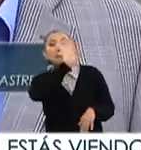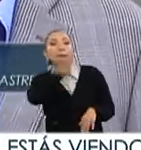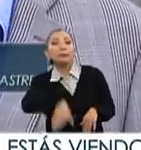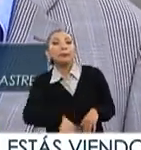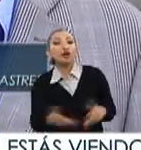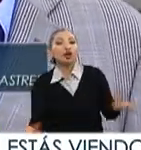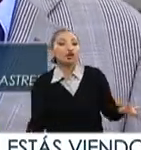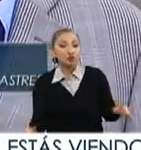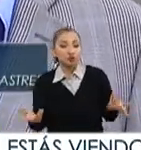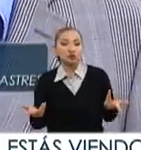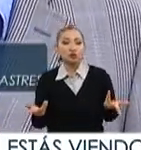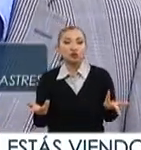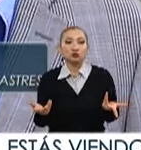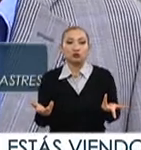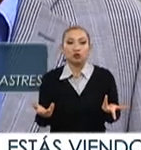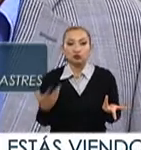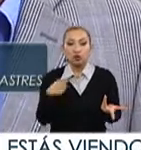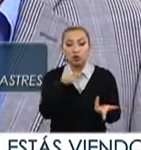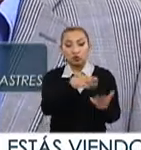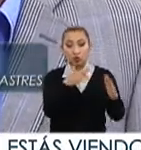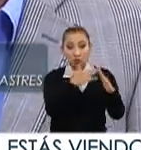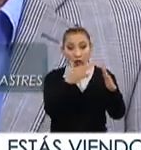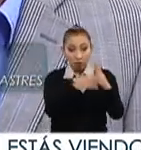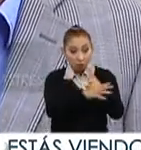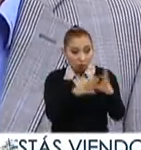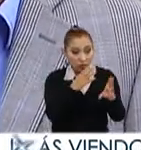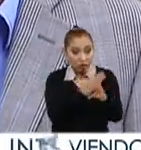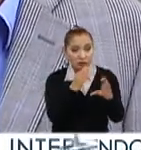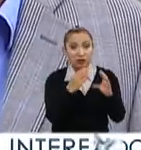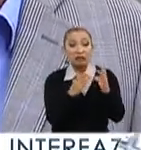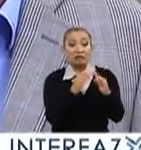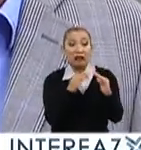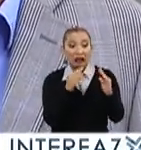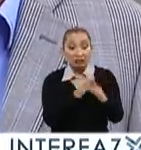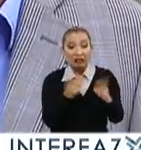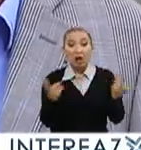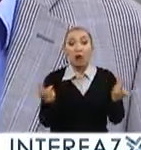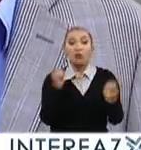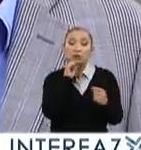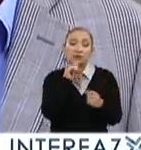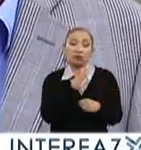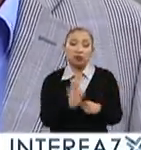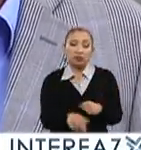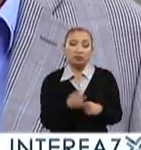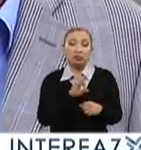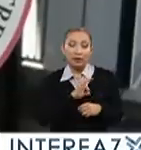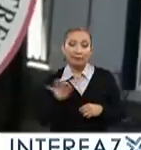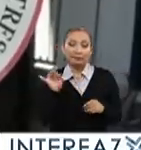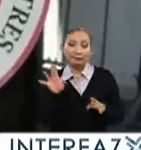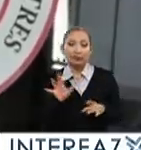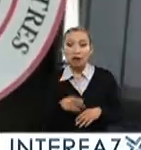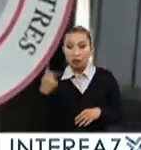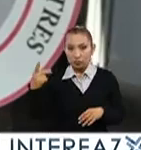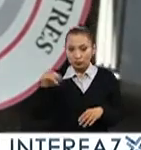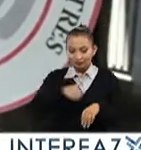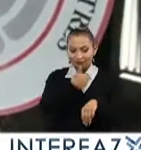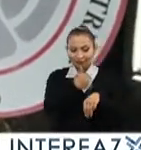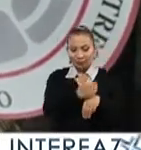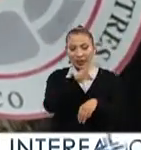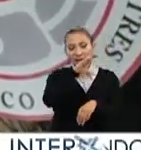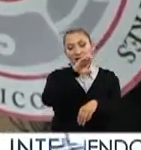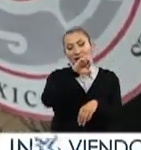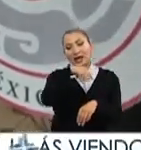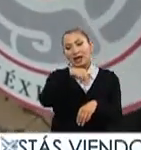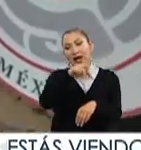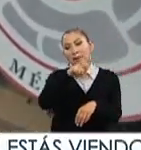pérdida de su patrimonio o inclusive la pérdida de vidas humanas. Desde su creación, el